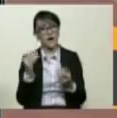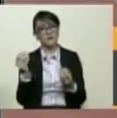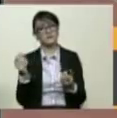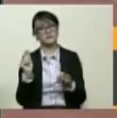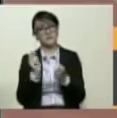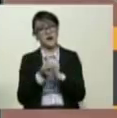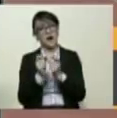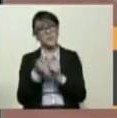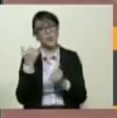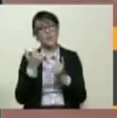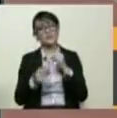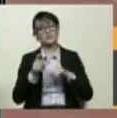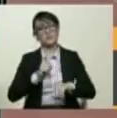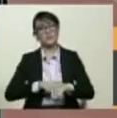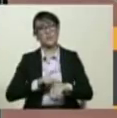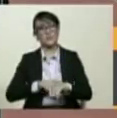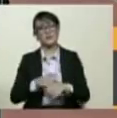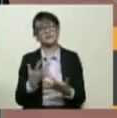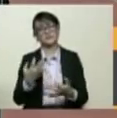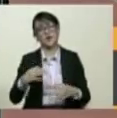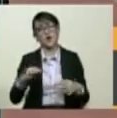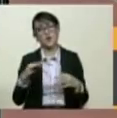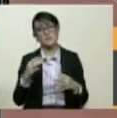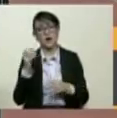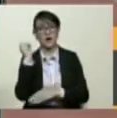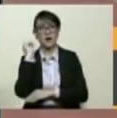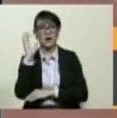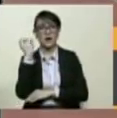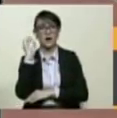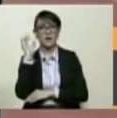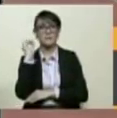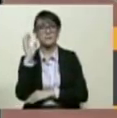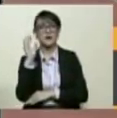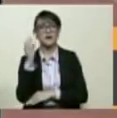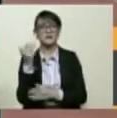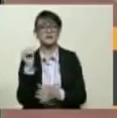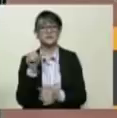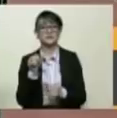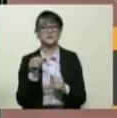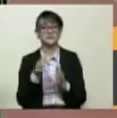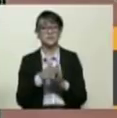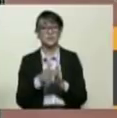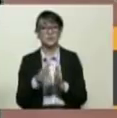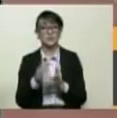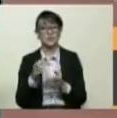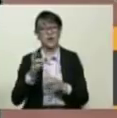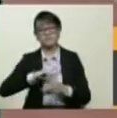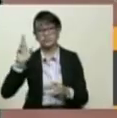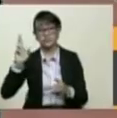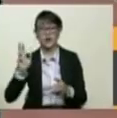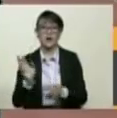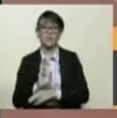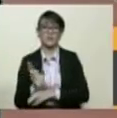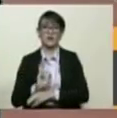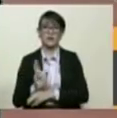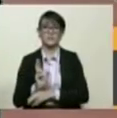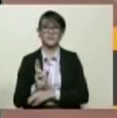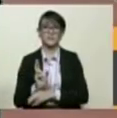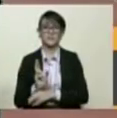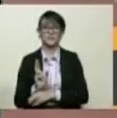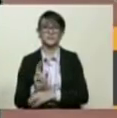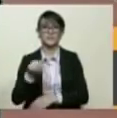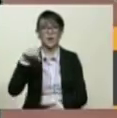hora que se realizan y que es natural, sobre todo cuando es una campaña que tiene la duración relampagueante que tiene la campaña del